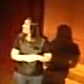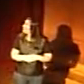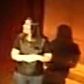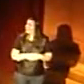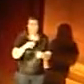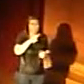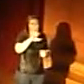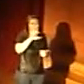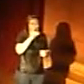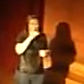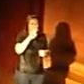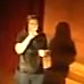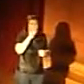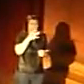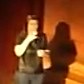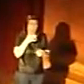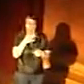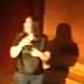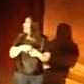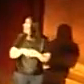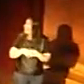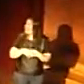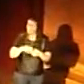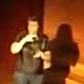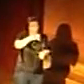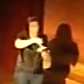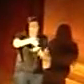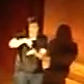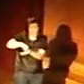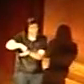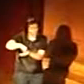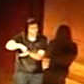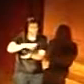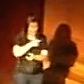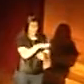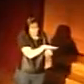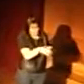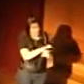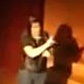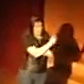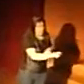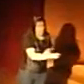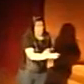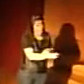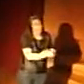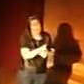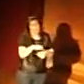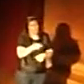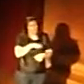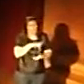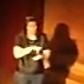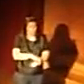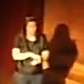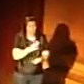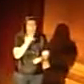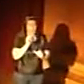les decía Recuerden que nos venía de Italia y que veíamos en este paisaje clasicista realmente tiene un recorrido bastante interesante en principio